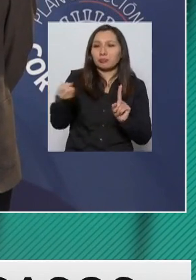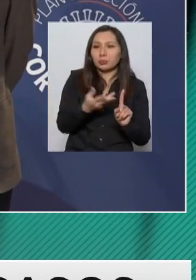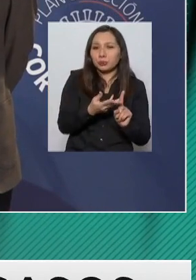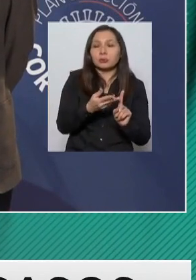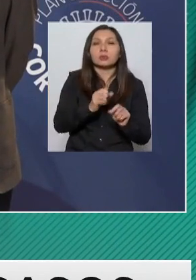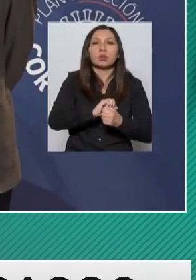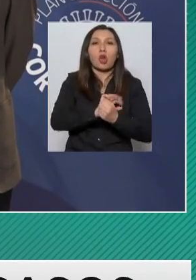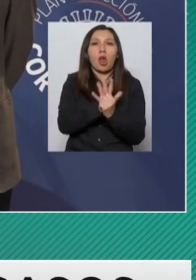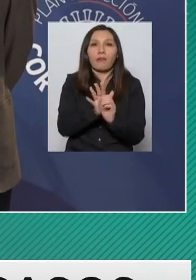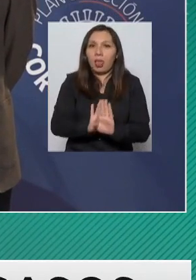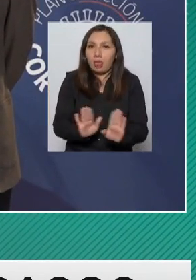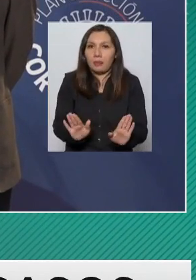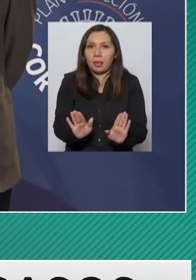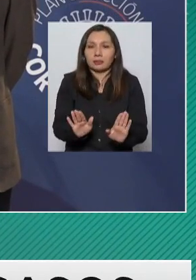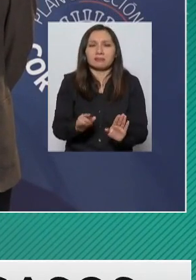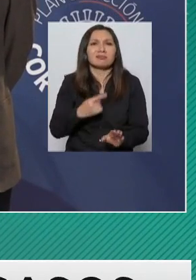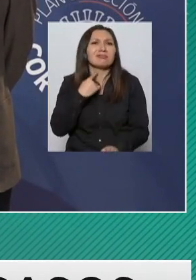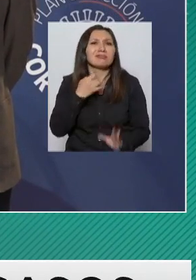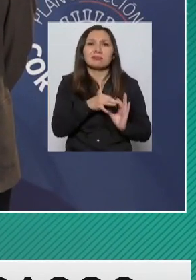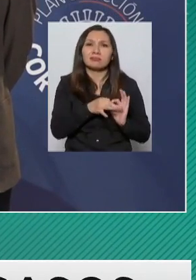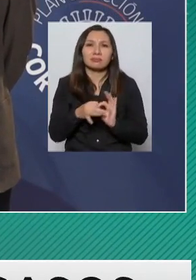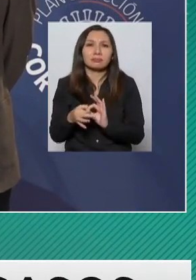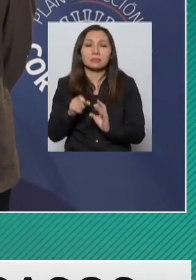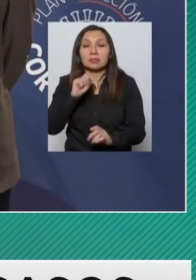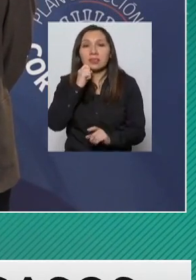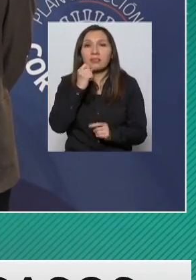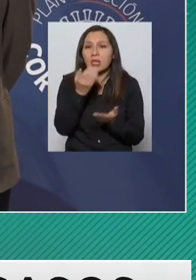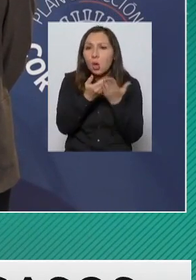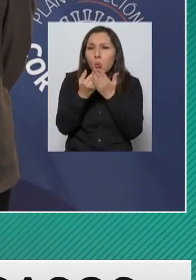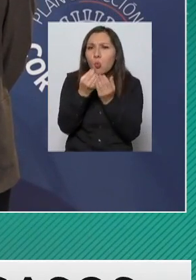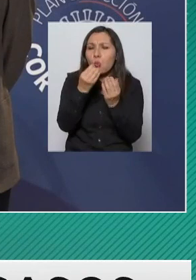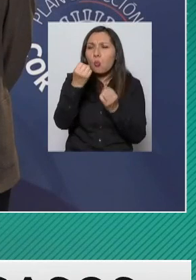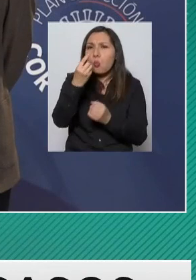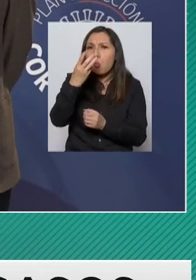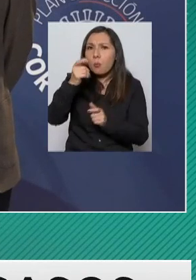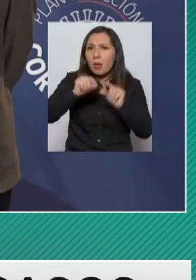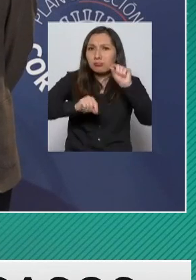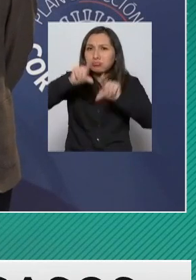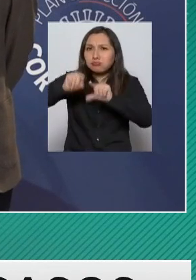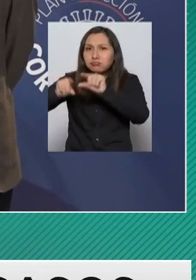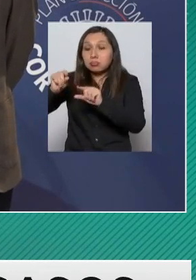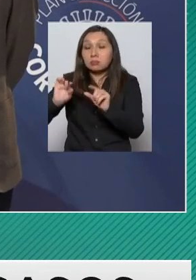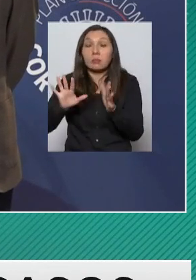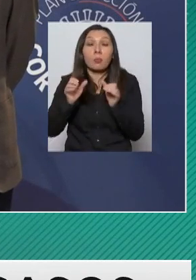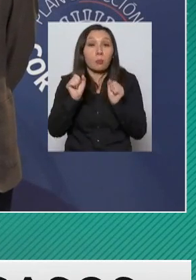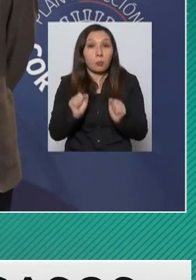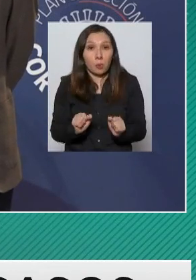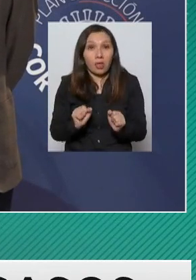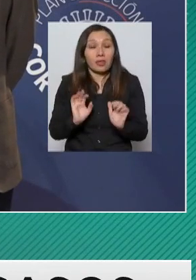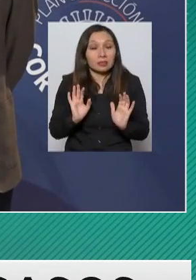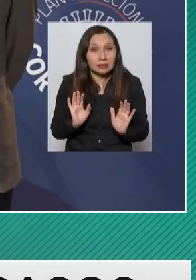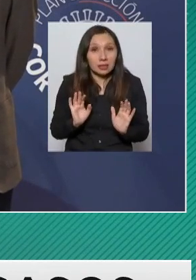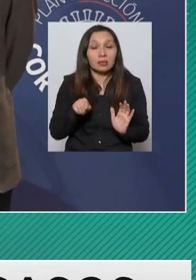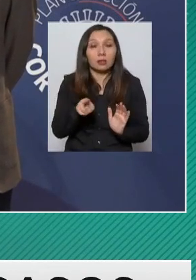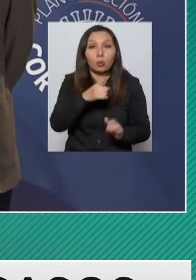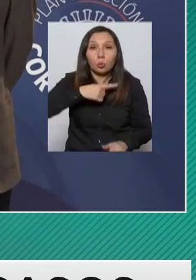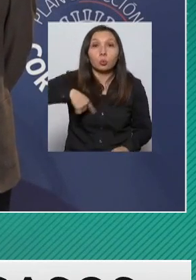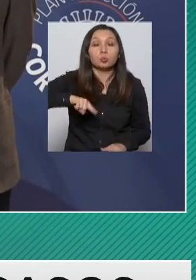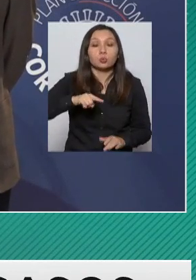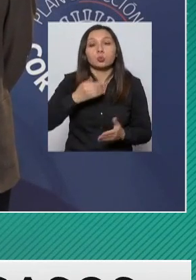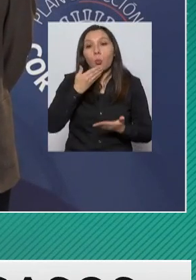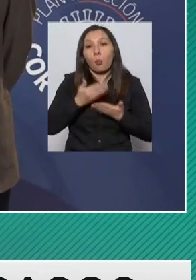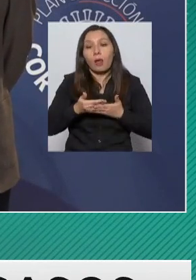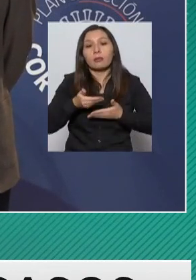coronavirus ahora qué es lo que implica esto en la estadística lo probable es que nosotros en la